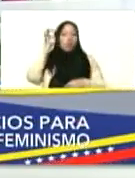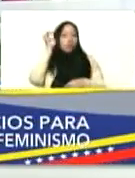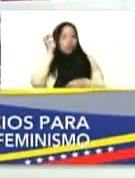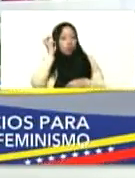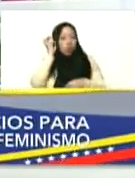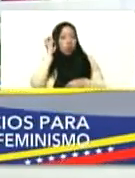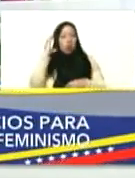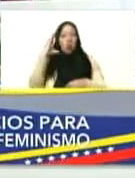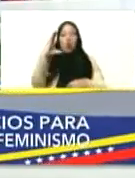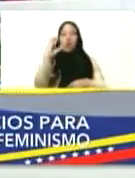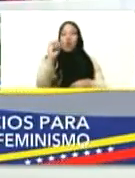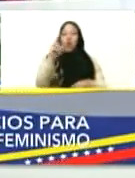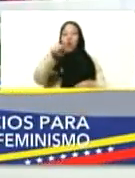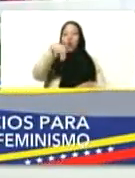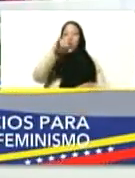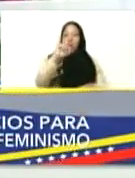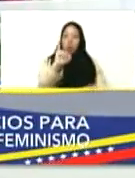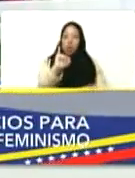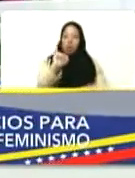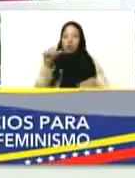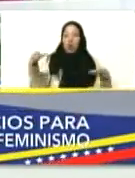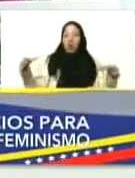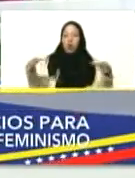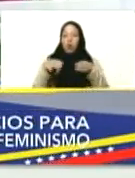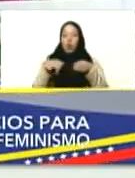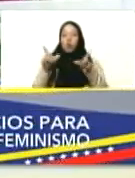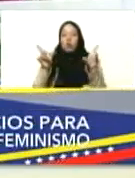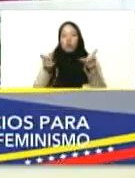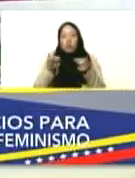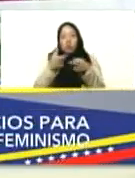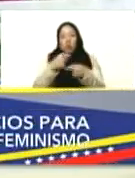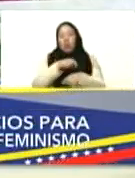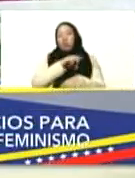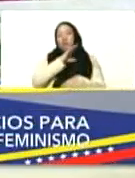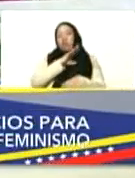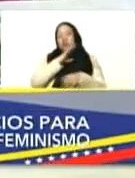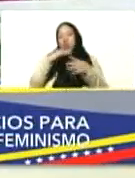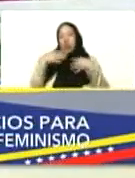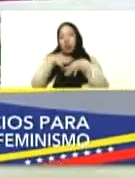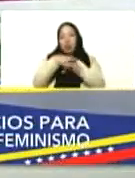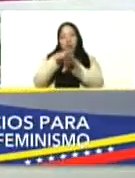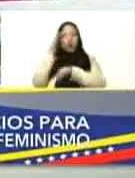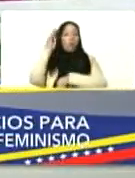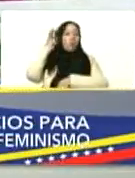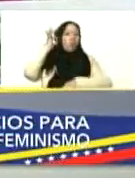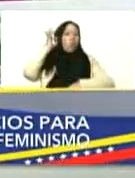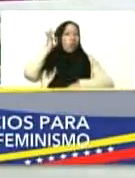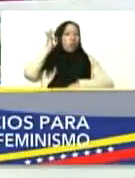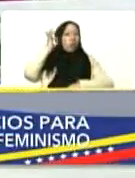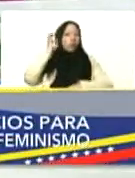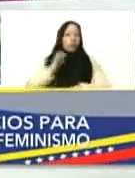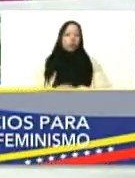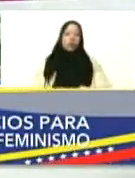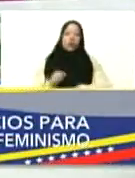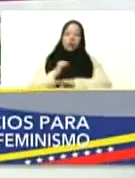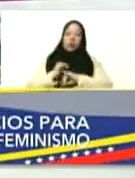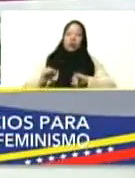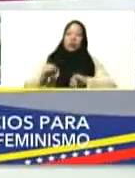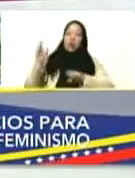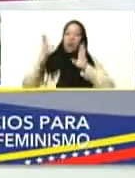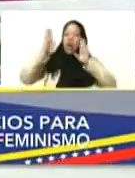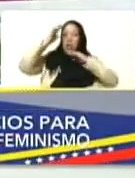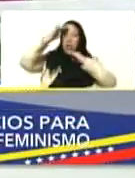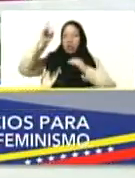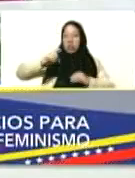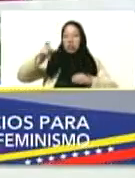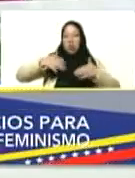COIN. Vamos a crear un Centro Oncológico Integral para la Mujer, a fin de brindar la atención de